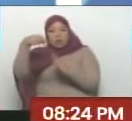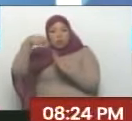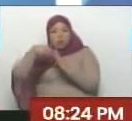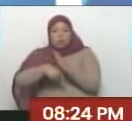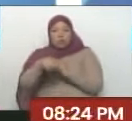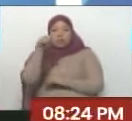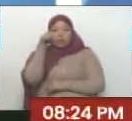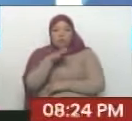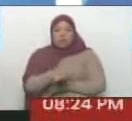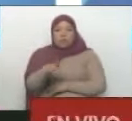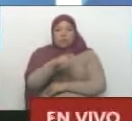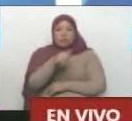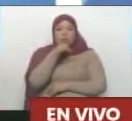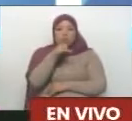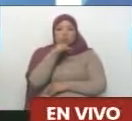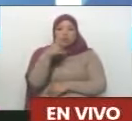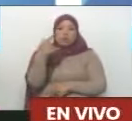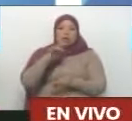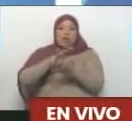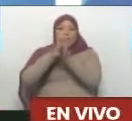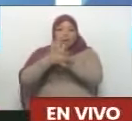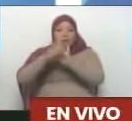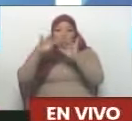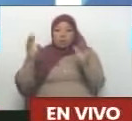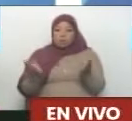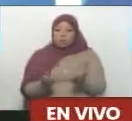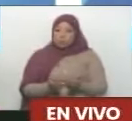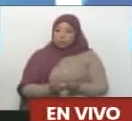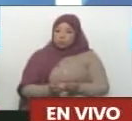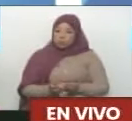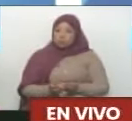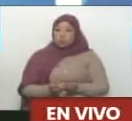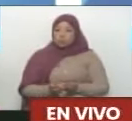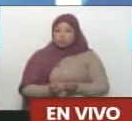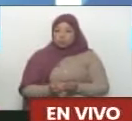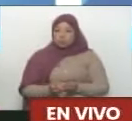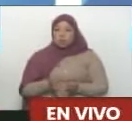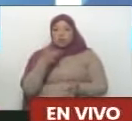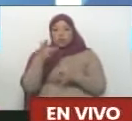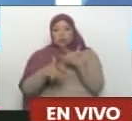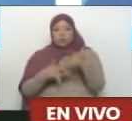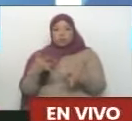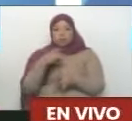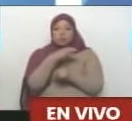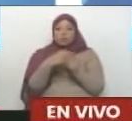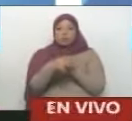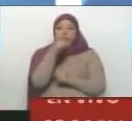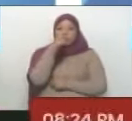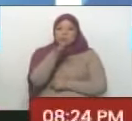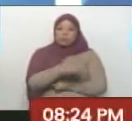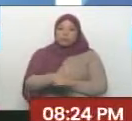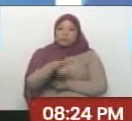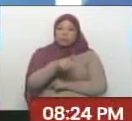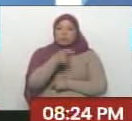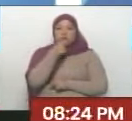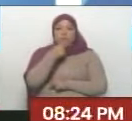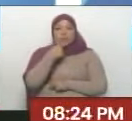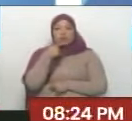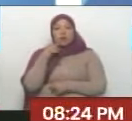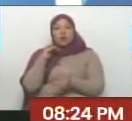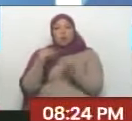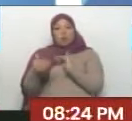que es la verdadera causa del colapso mundial. Estamos hablando de la crisis cultural,